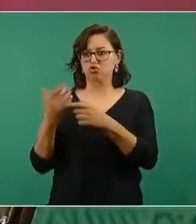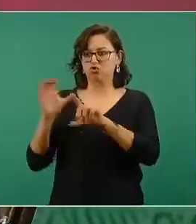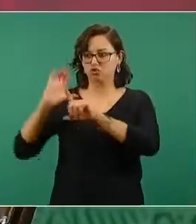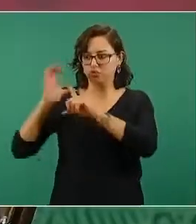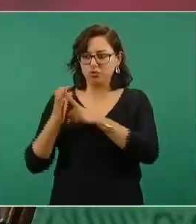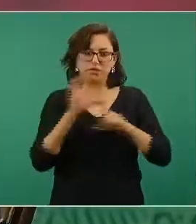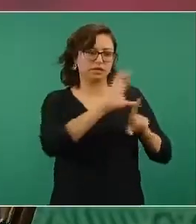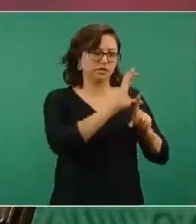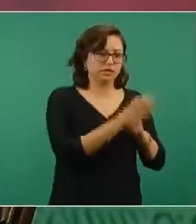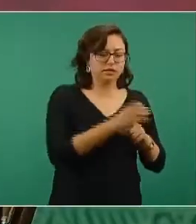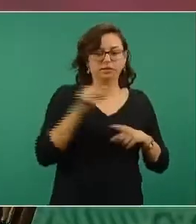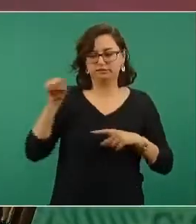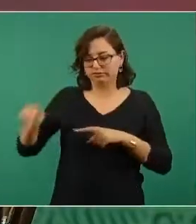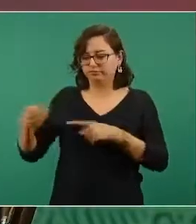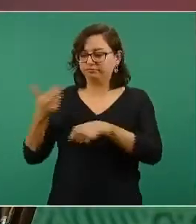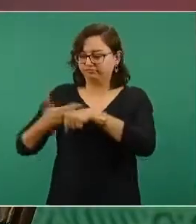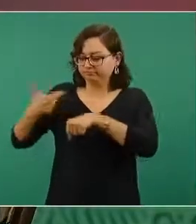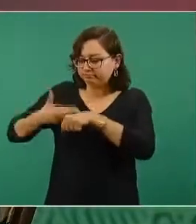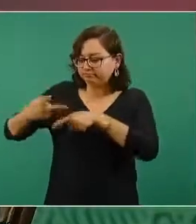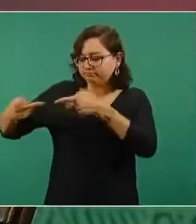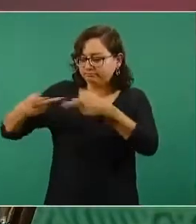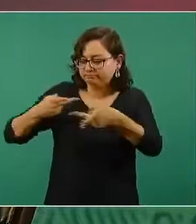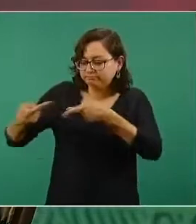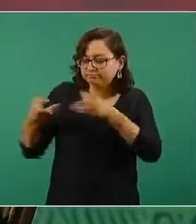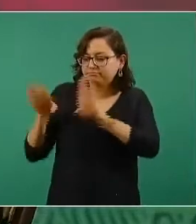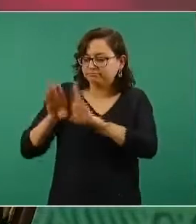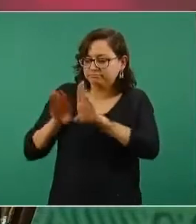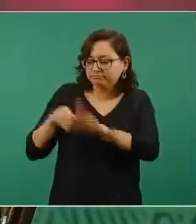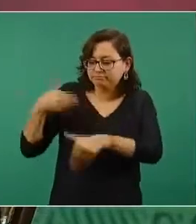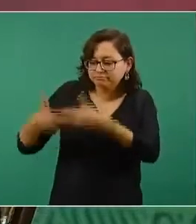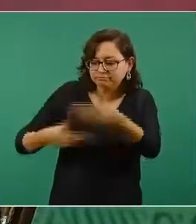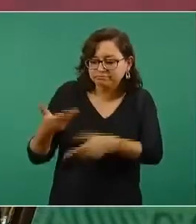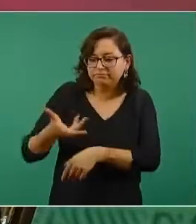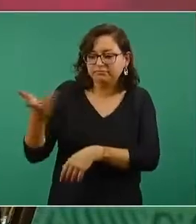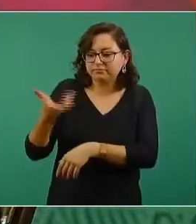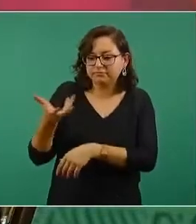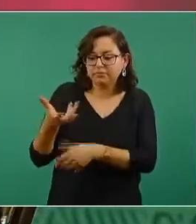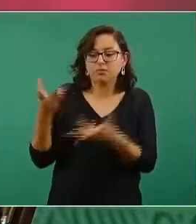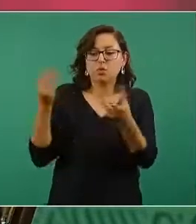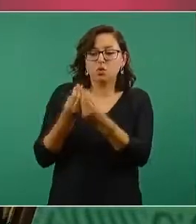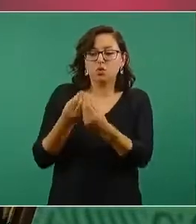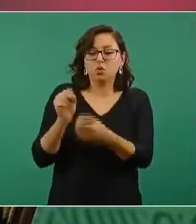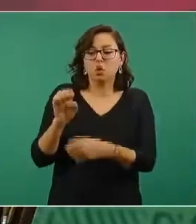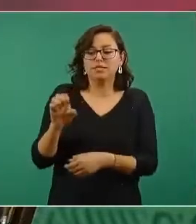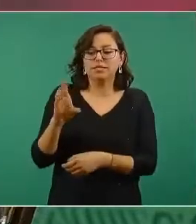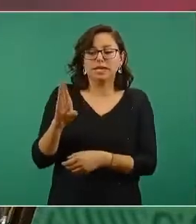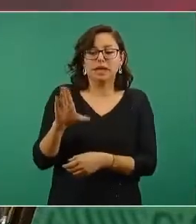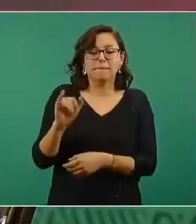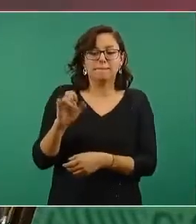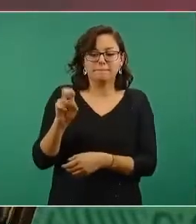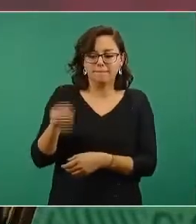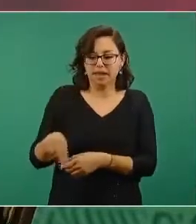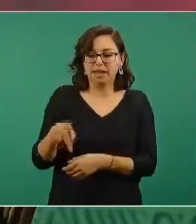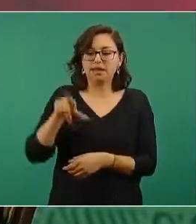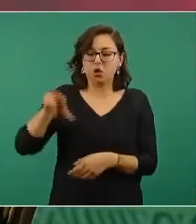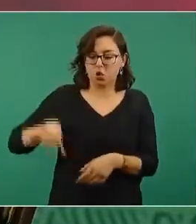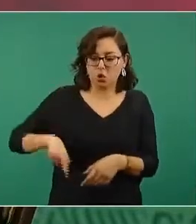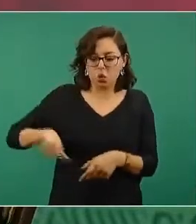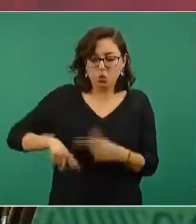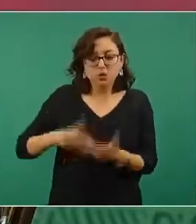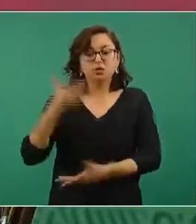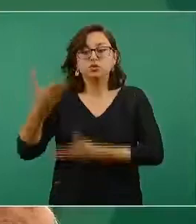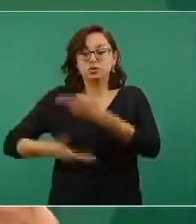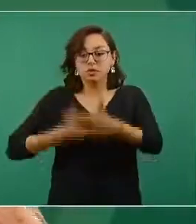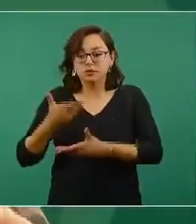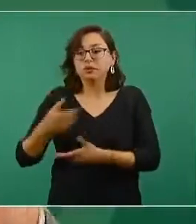operativo, ¿no? Operativo que también, a través también del enlace con bienestar, se ha trabajado con los servidores de la Nación porque tienen